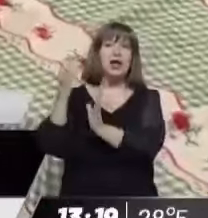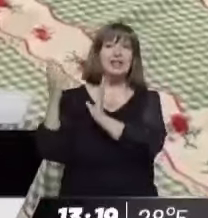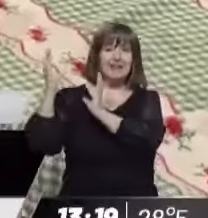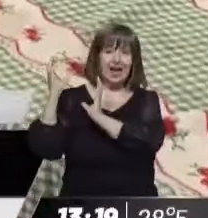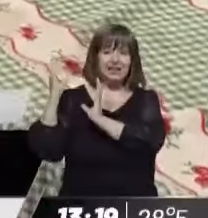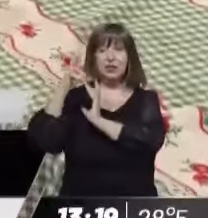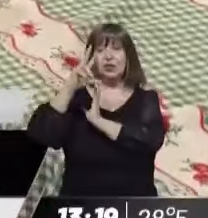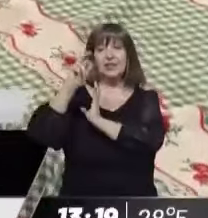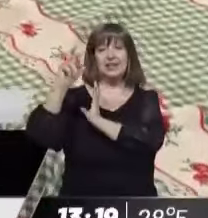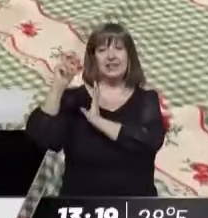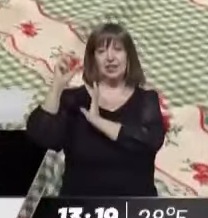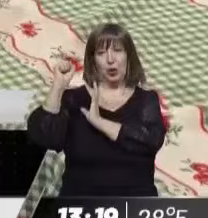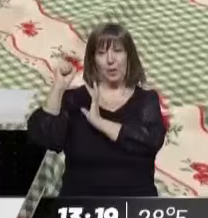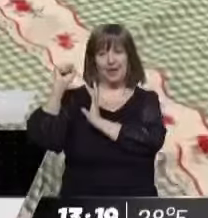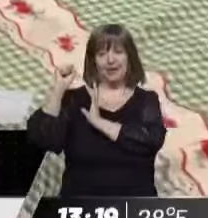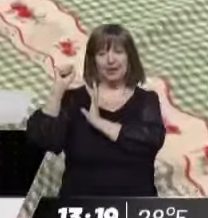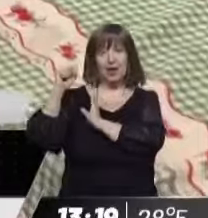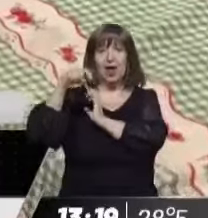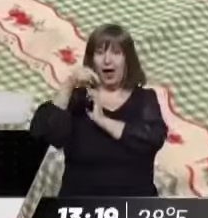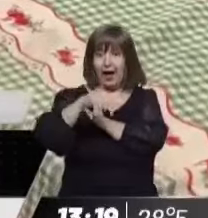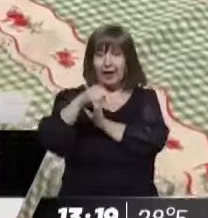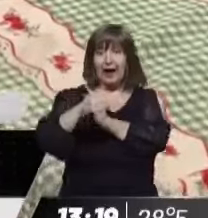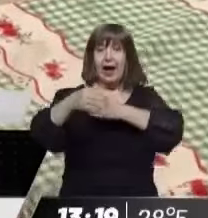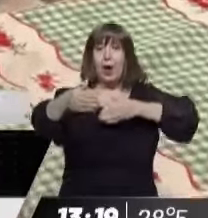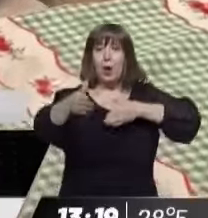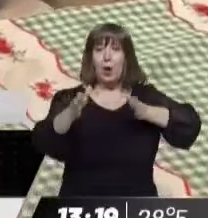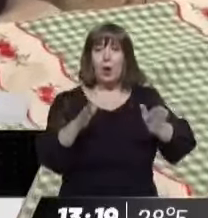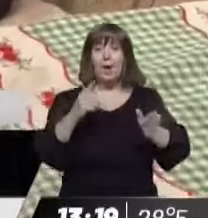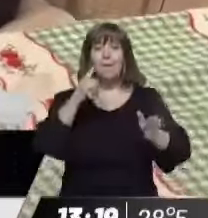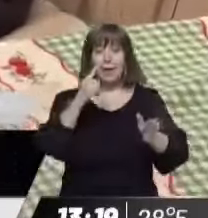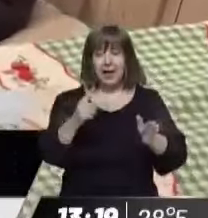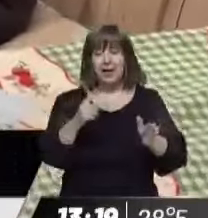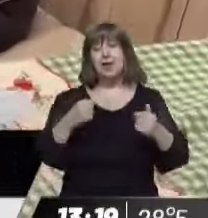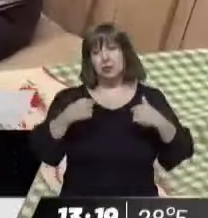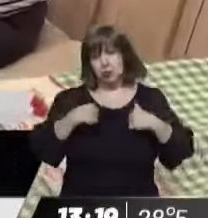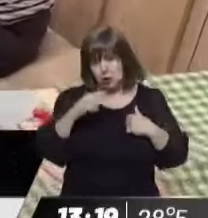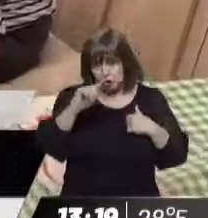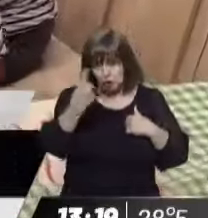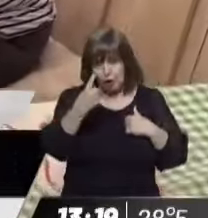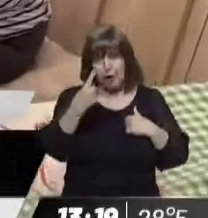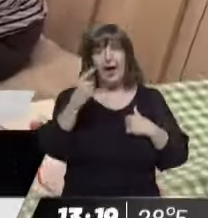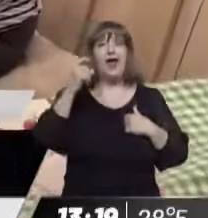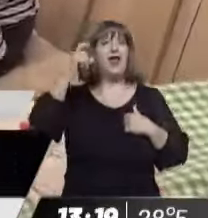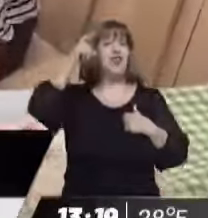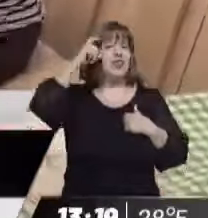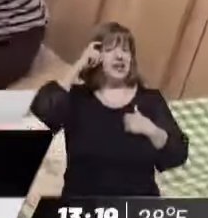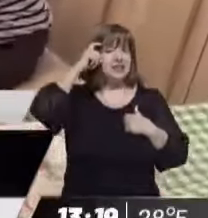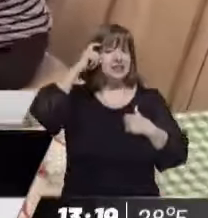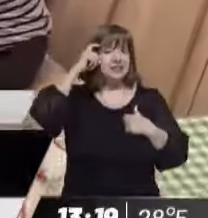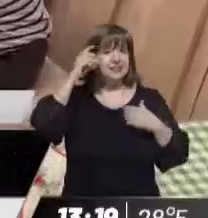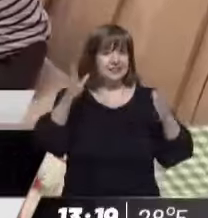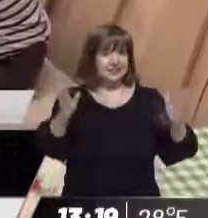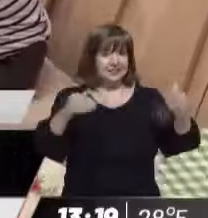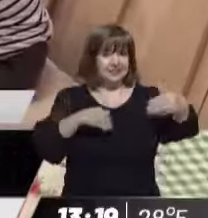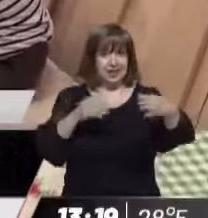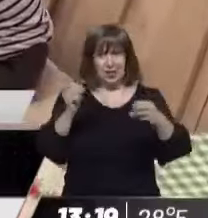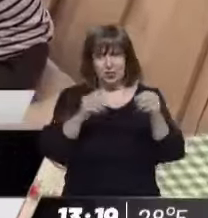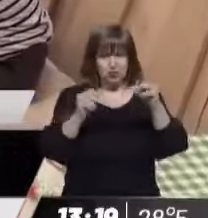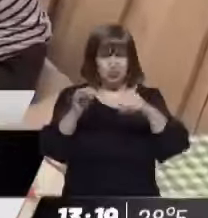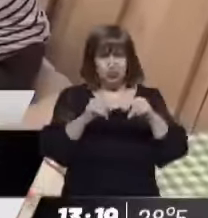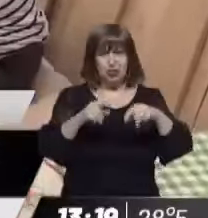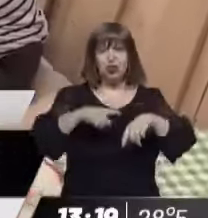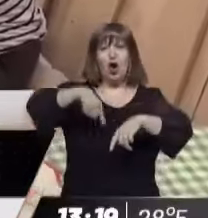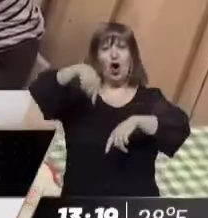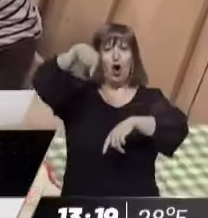situaciones que no conocemos porque siempre hacemos las notas con... con los dueños de los campos o con los sindicatos,